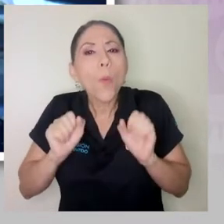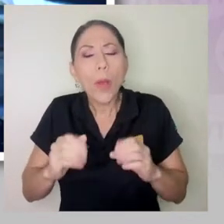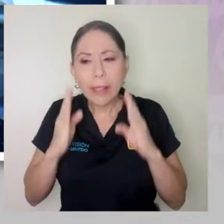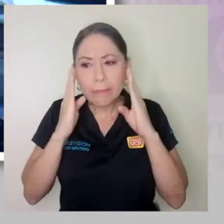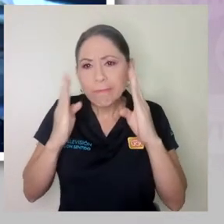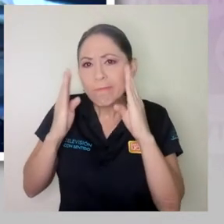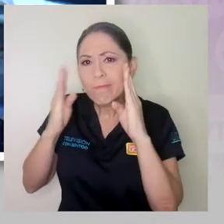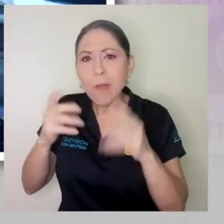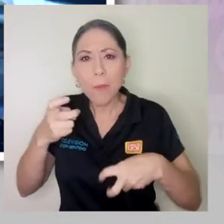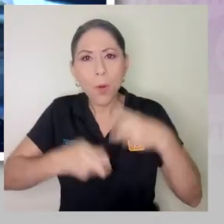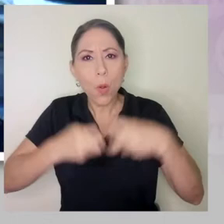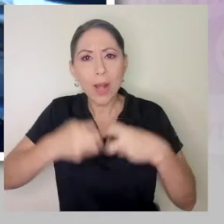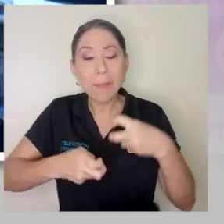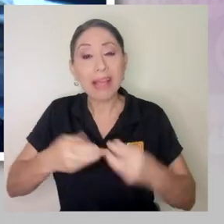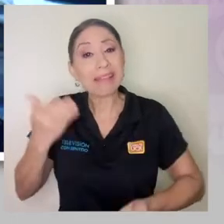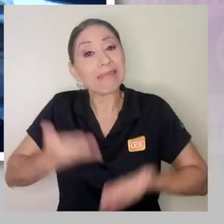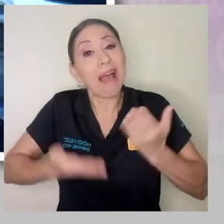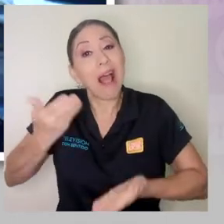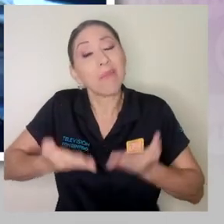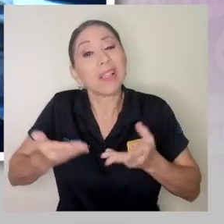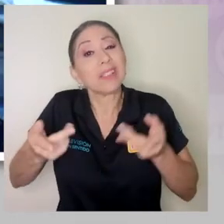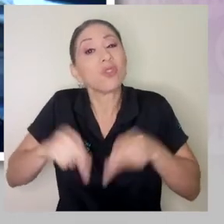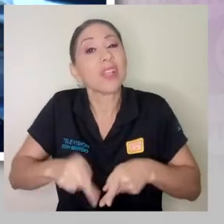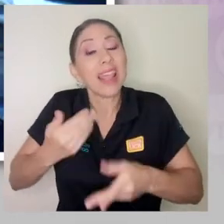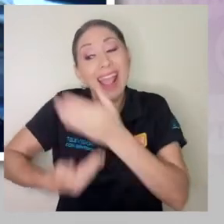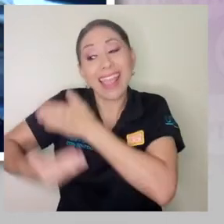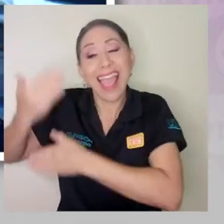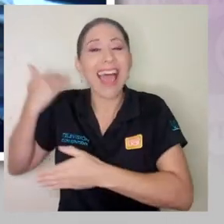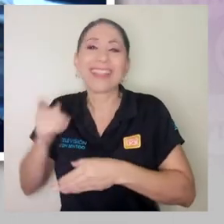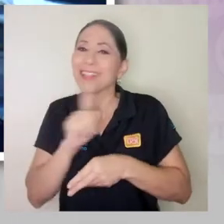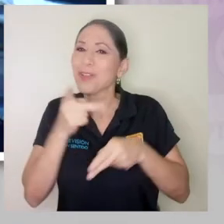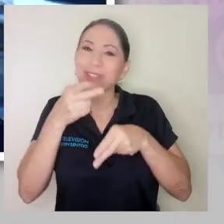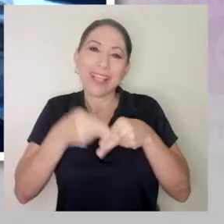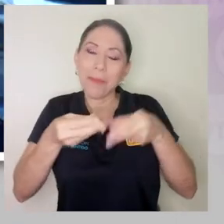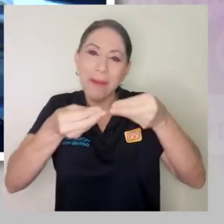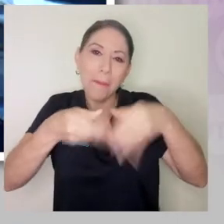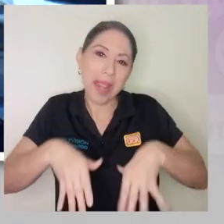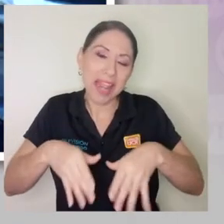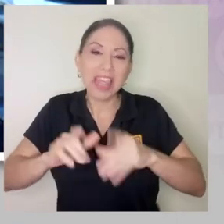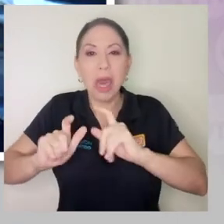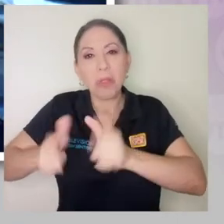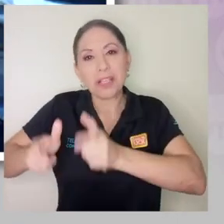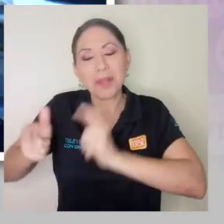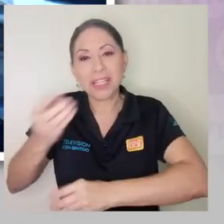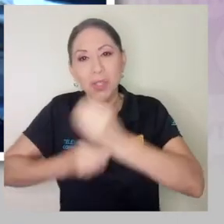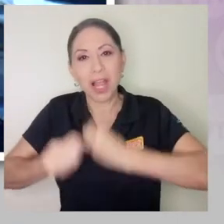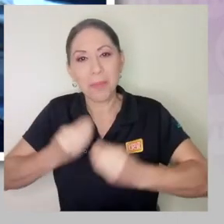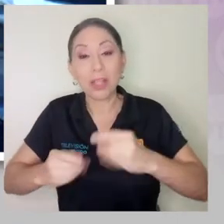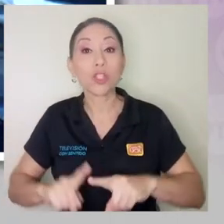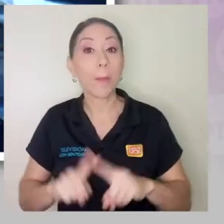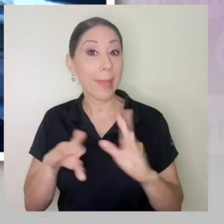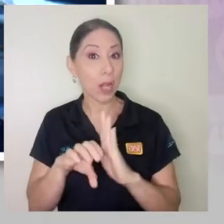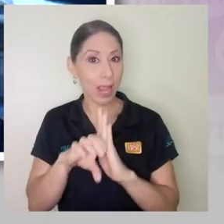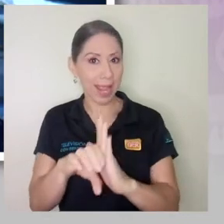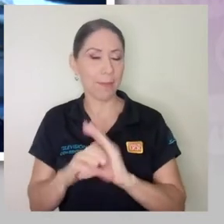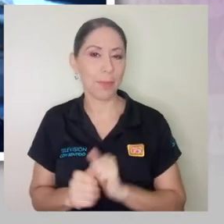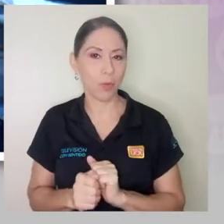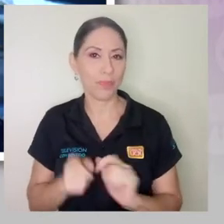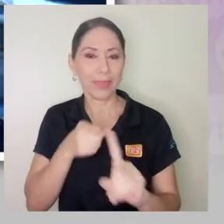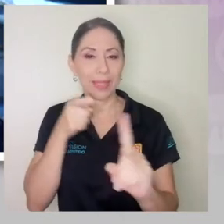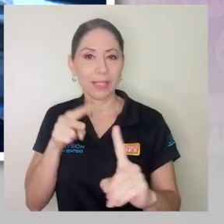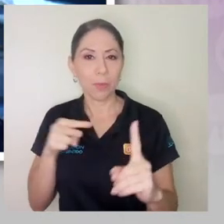sucedía era que antes no necesariamente se le llamaba pérdida y desperdicio de alimentos. Pero, por ejemplo, desde el punto de vista